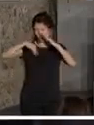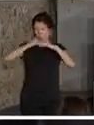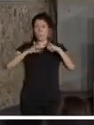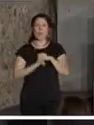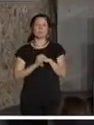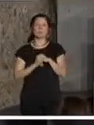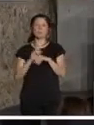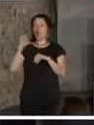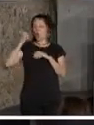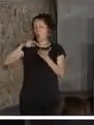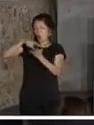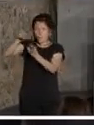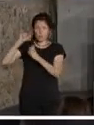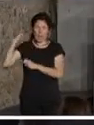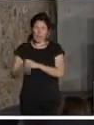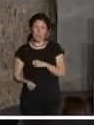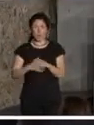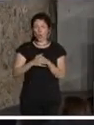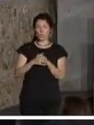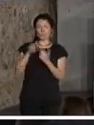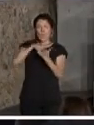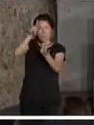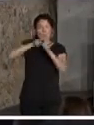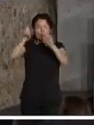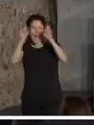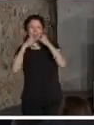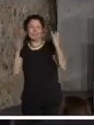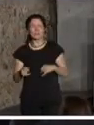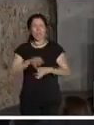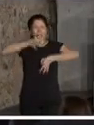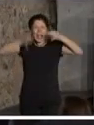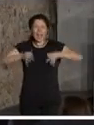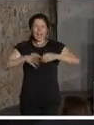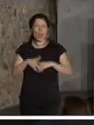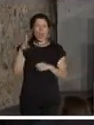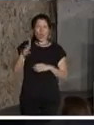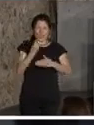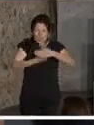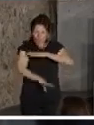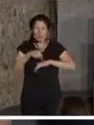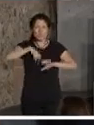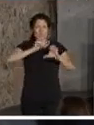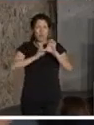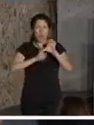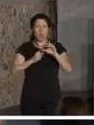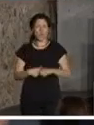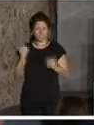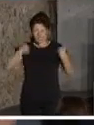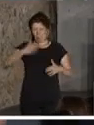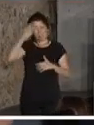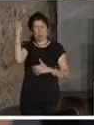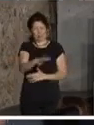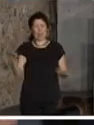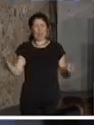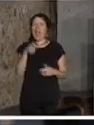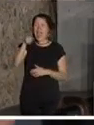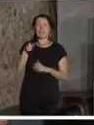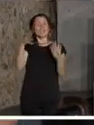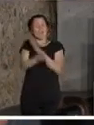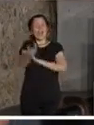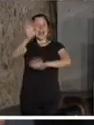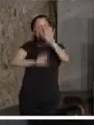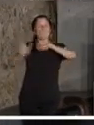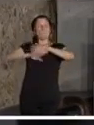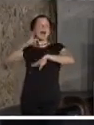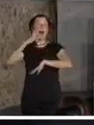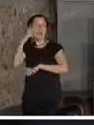un impuesto a las grandes fortunas que se ponga un impuesto a las eléctricas que se garantice el derecho al aborto en extremadura de una vez por todas eso es un